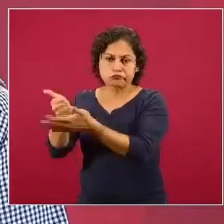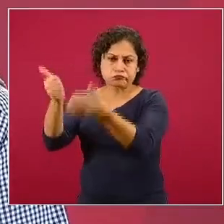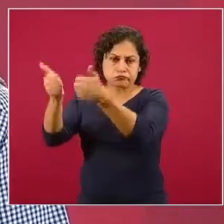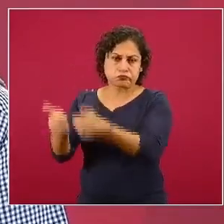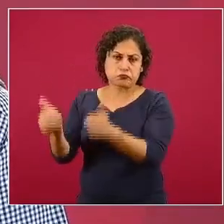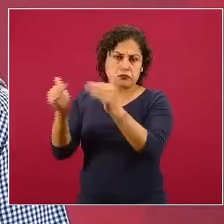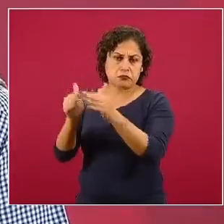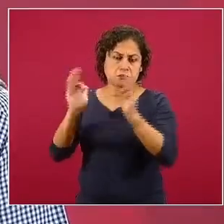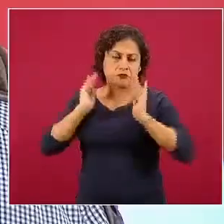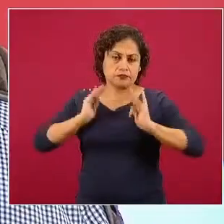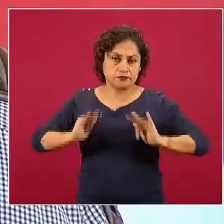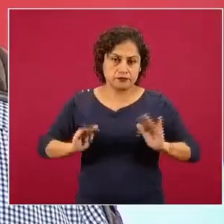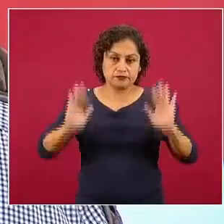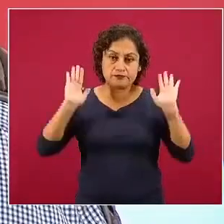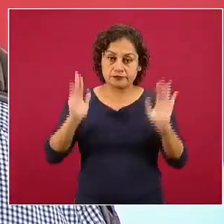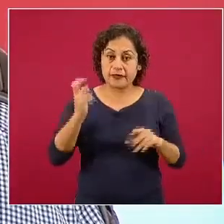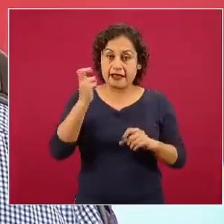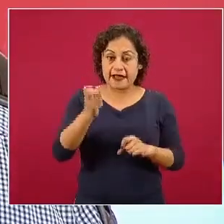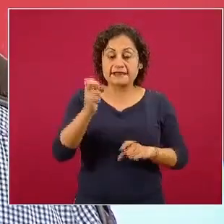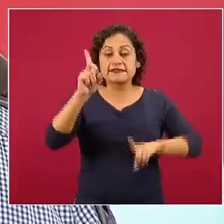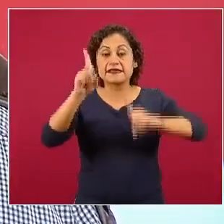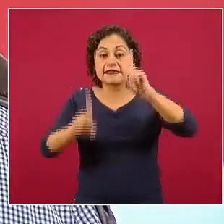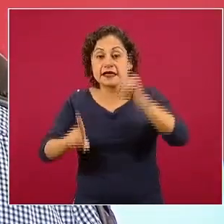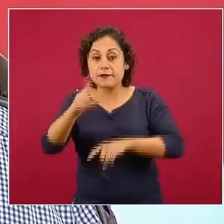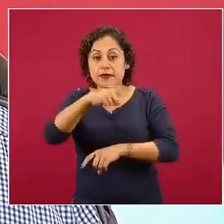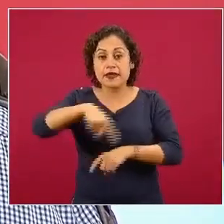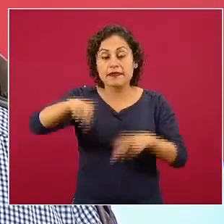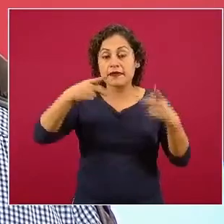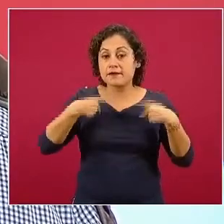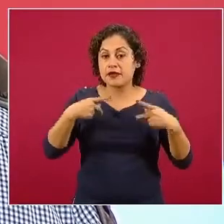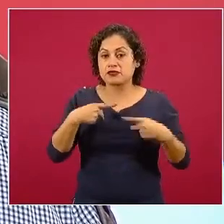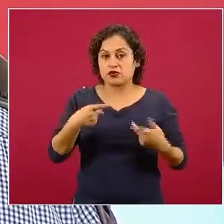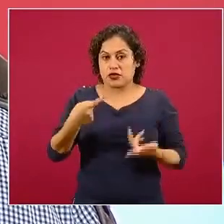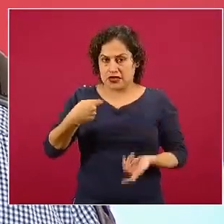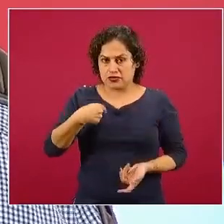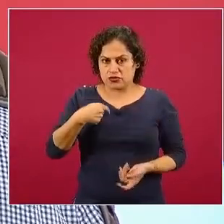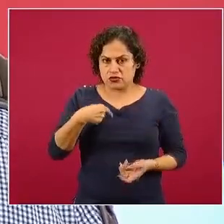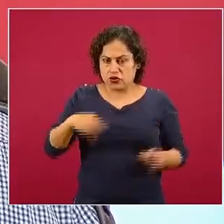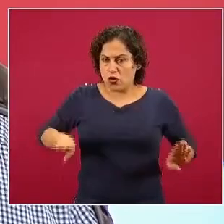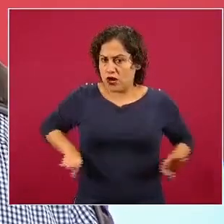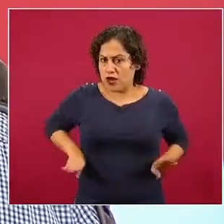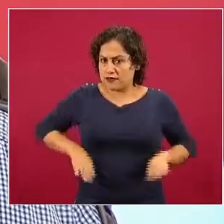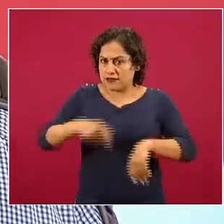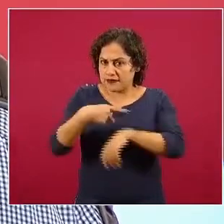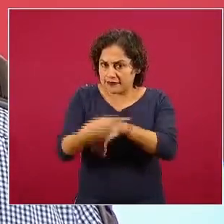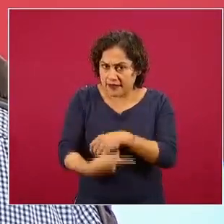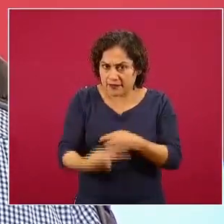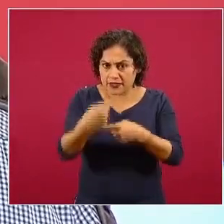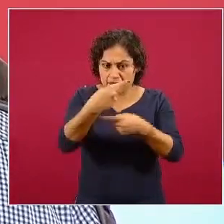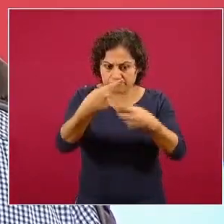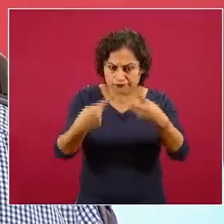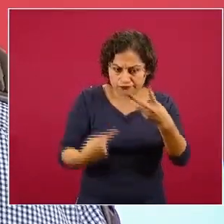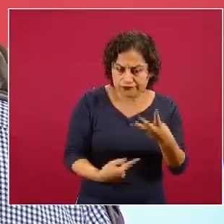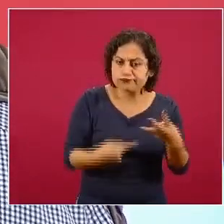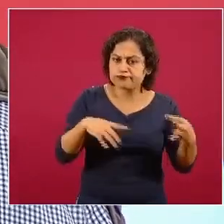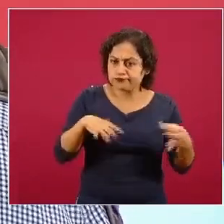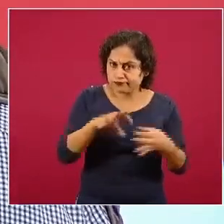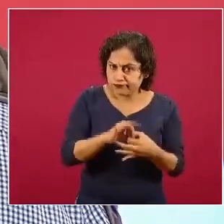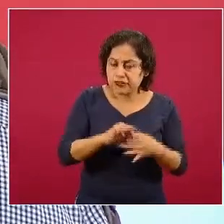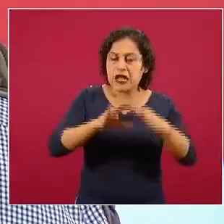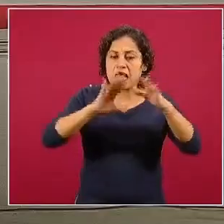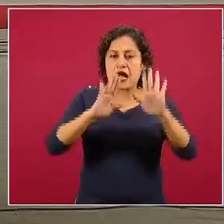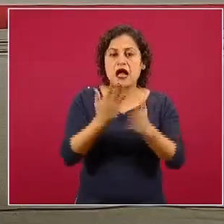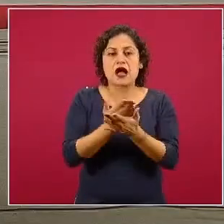de, si somos parte de un grupo de riesgo, iniciamos con signos y síntomas respiratorios, sobre todo ahora en la temporada invernal,